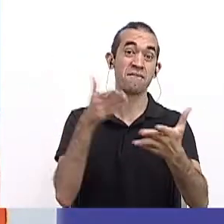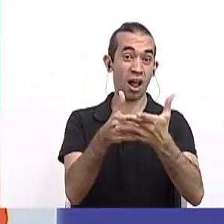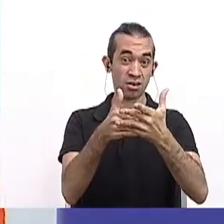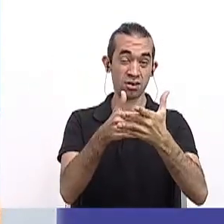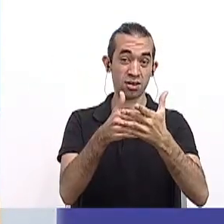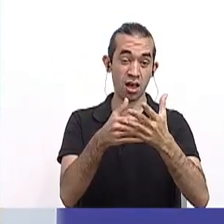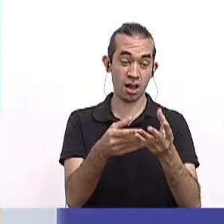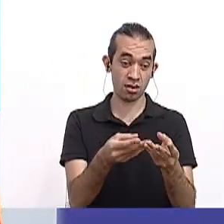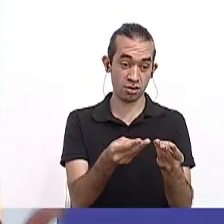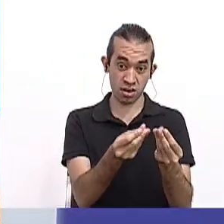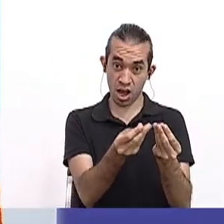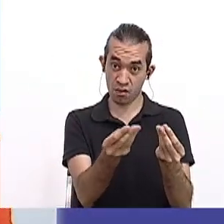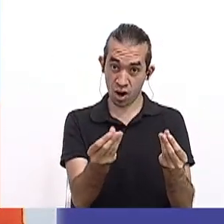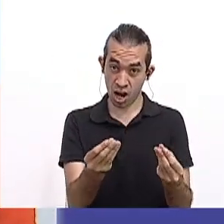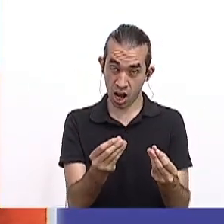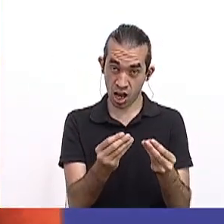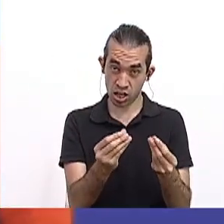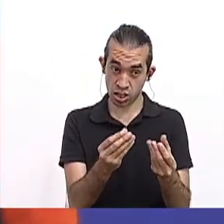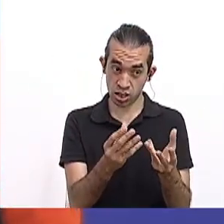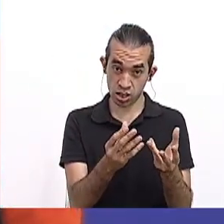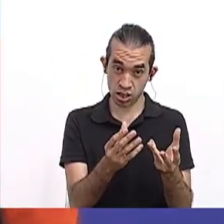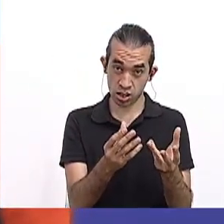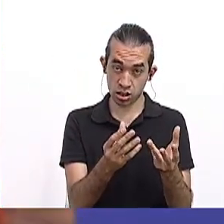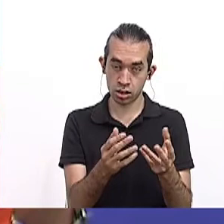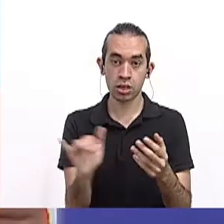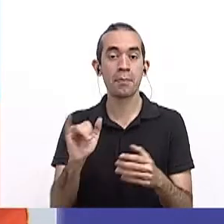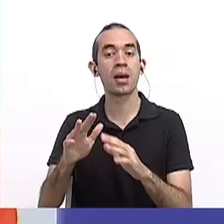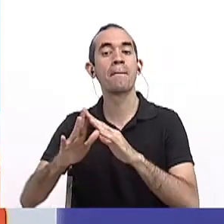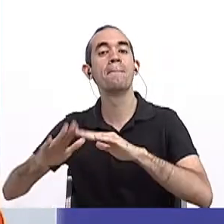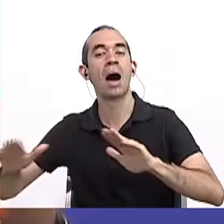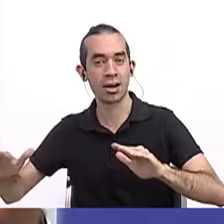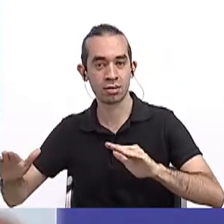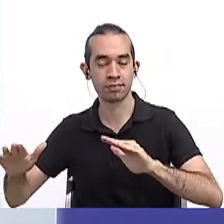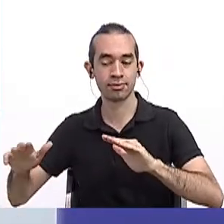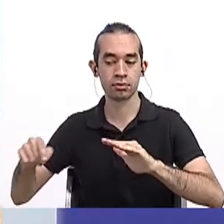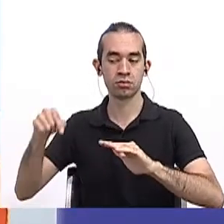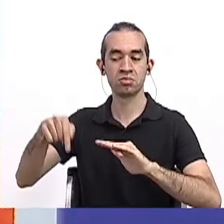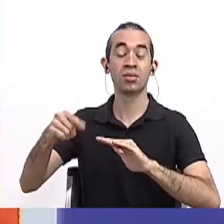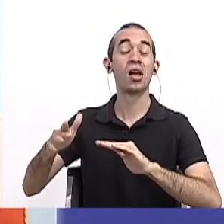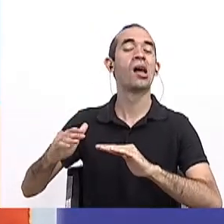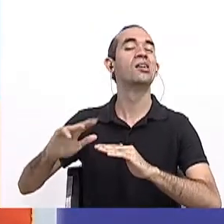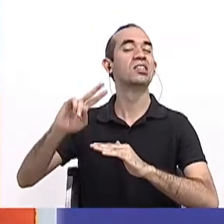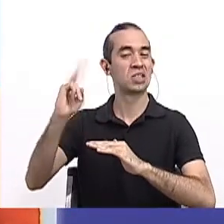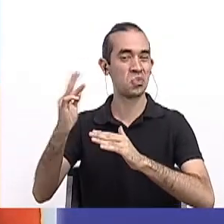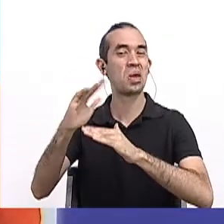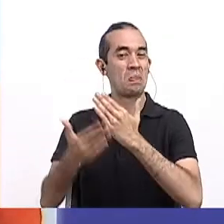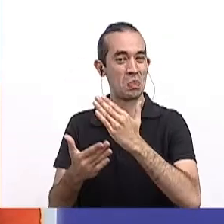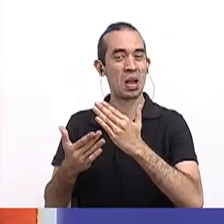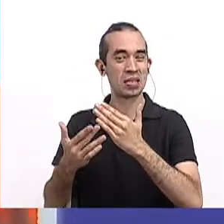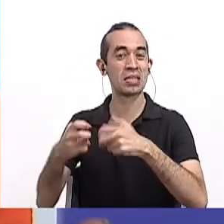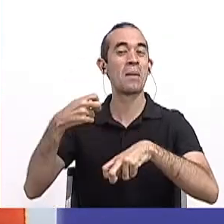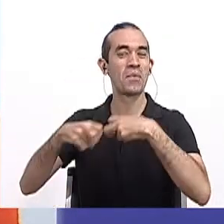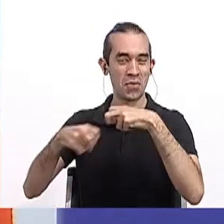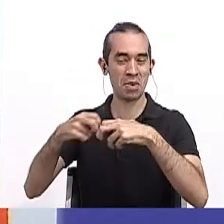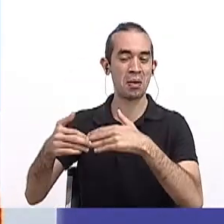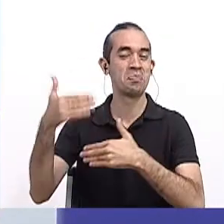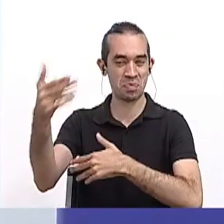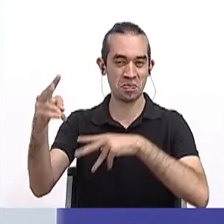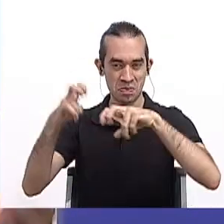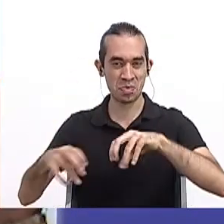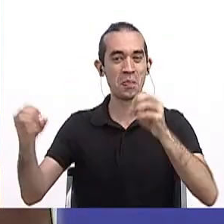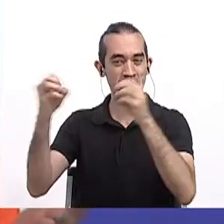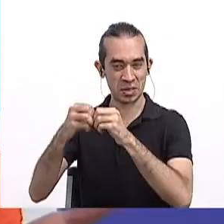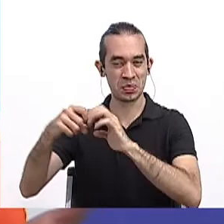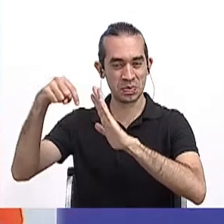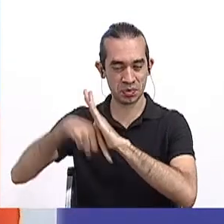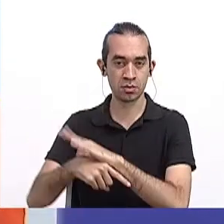ámbito terrestre, sino también los recursos marinos, que es lo que veremos en la segunda parte de este problema. Tenemos también pérdida